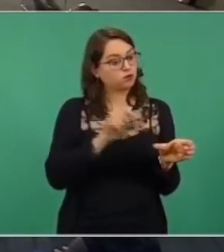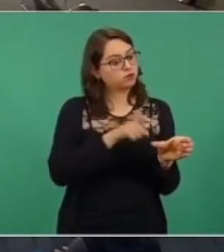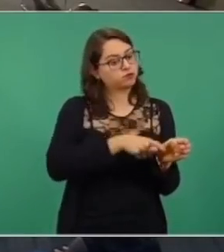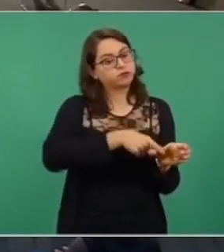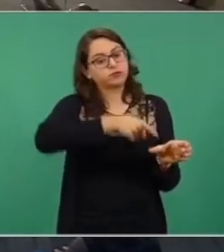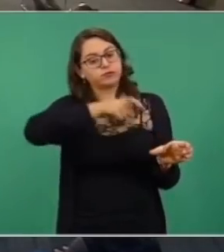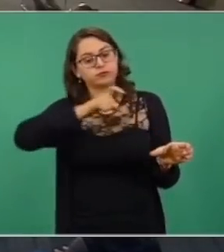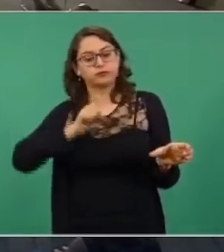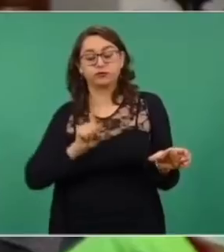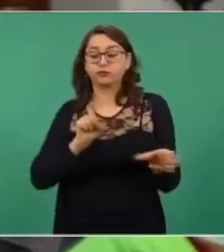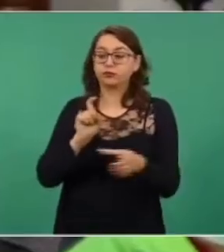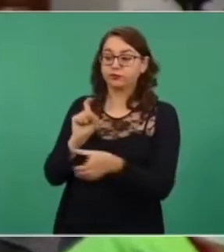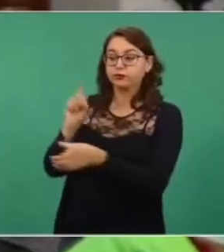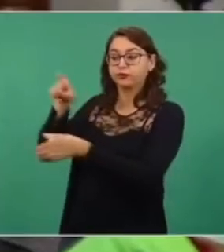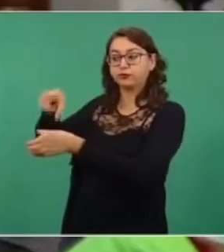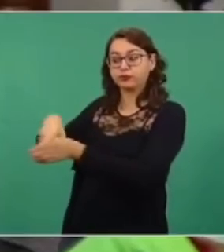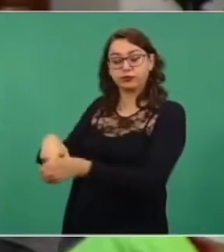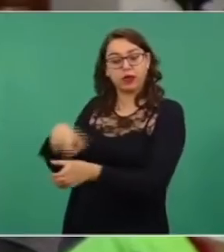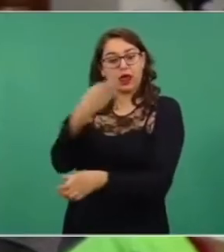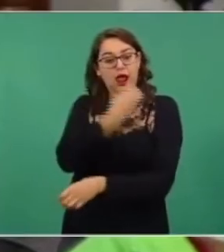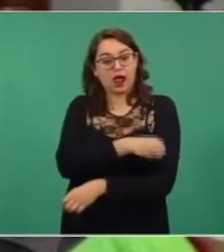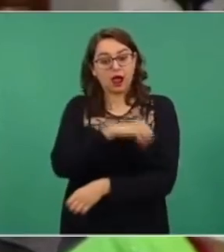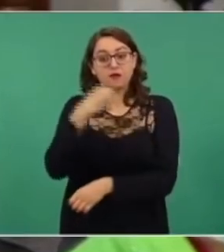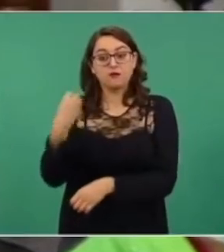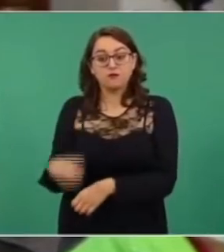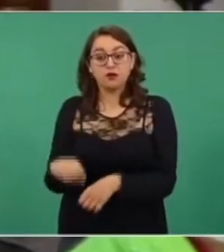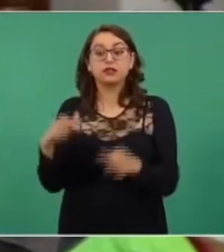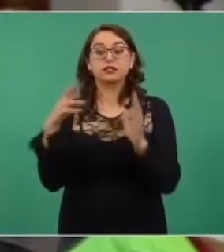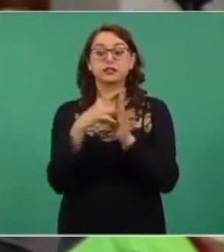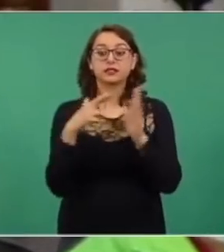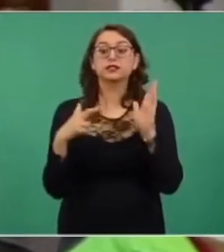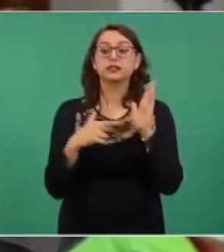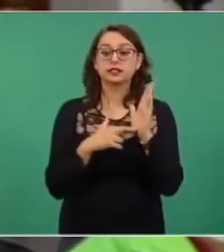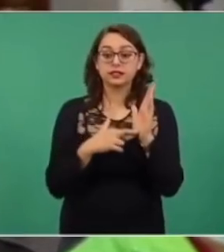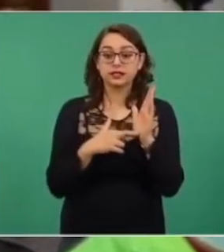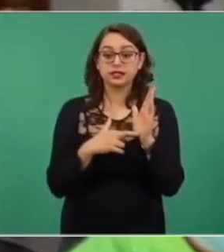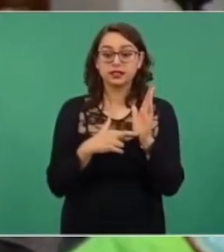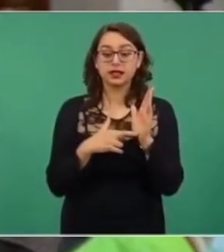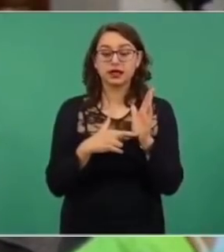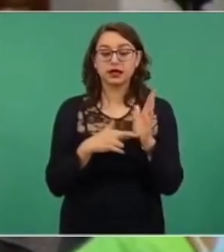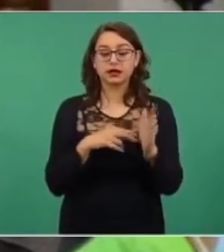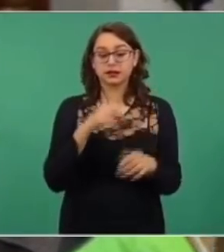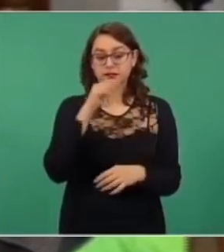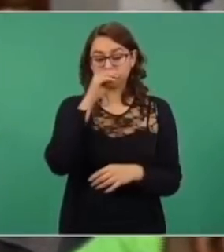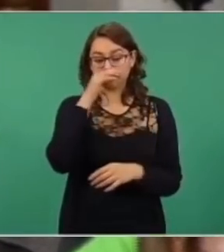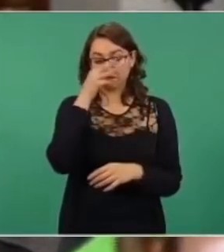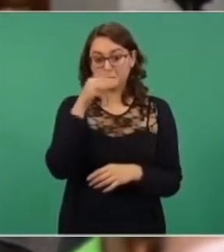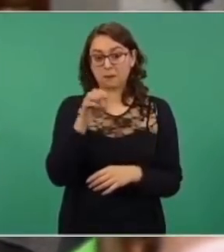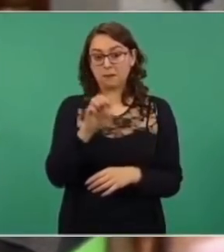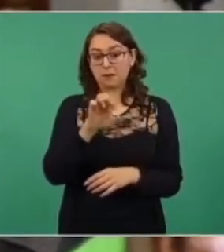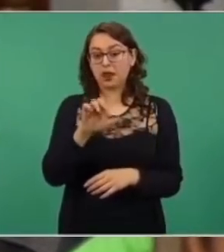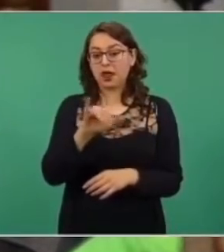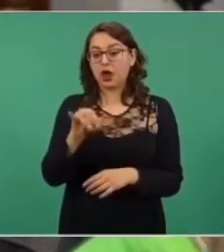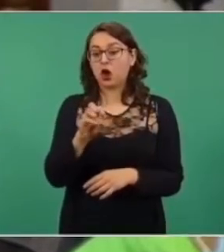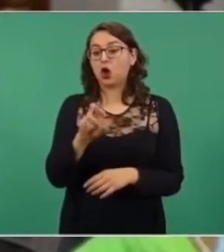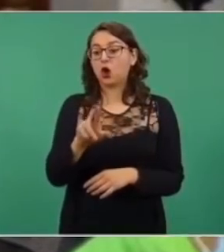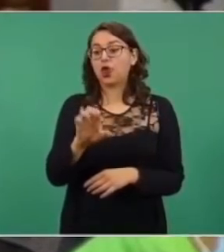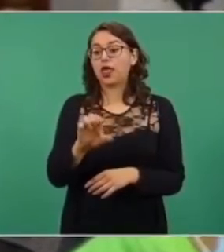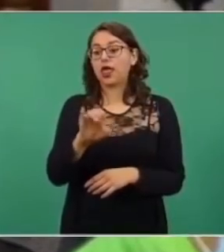las operaciones del mercado, modificando la regla llamada mejor ejecución.